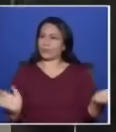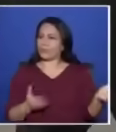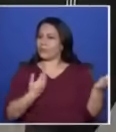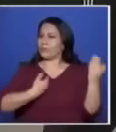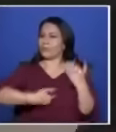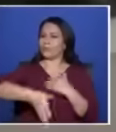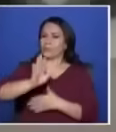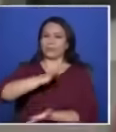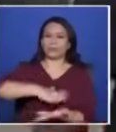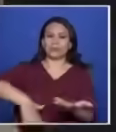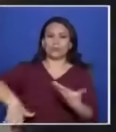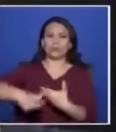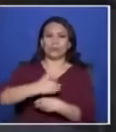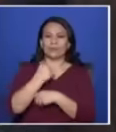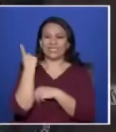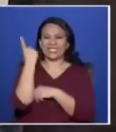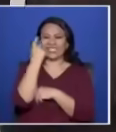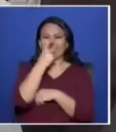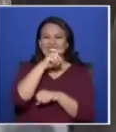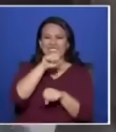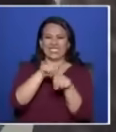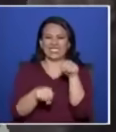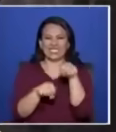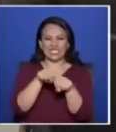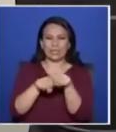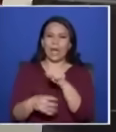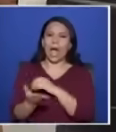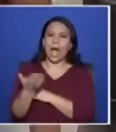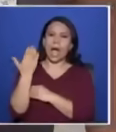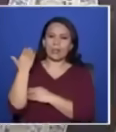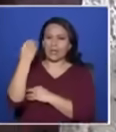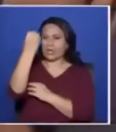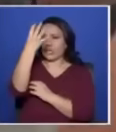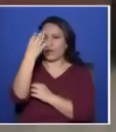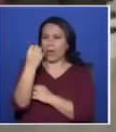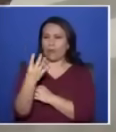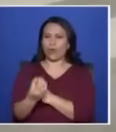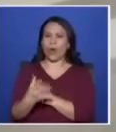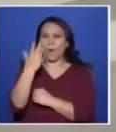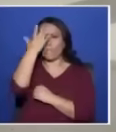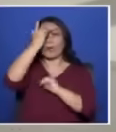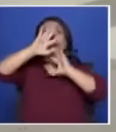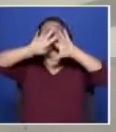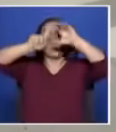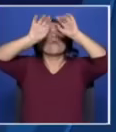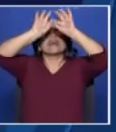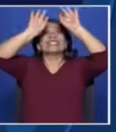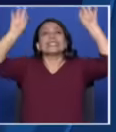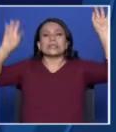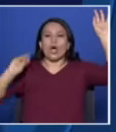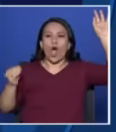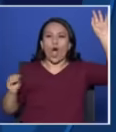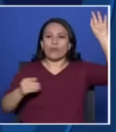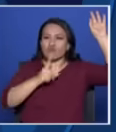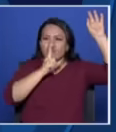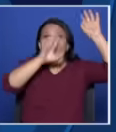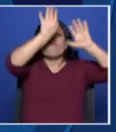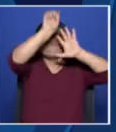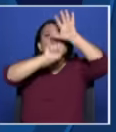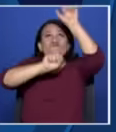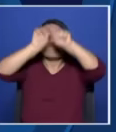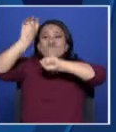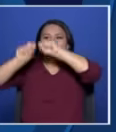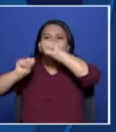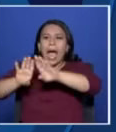este sector debido al daño de los semáforos por el robo de cables. Nos contaba un agente de tránsito que lo que ha ocurrido acá es que